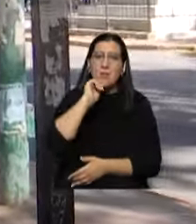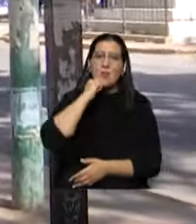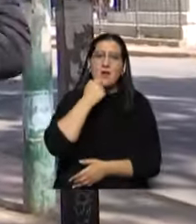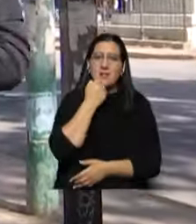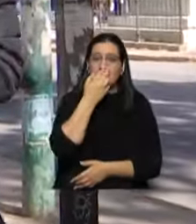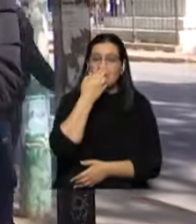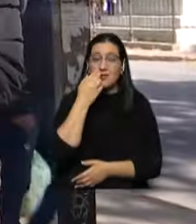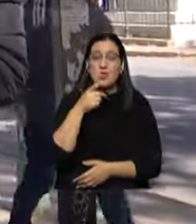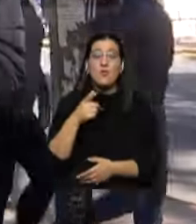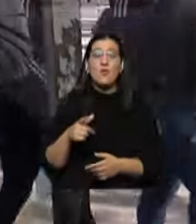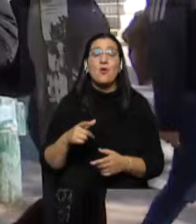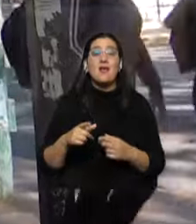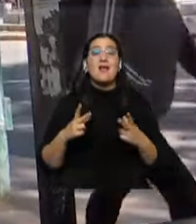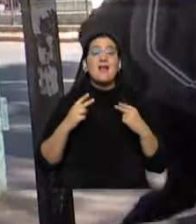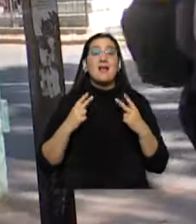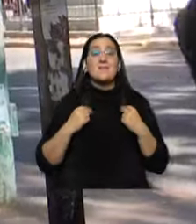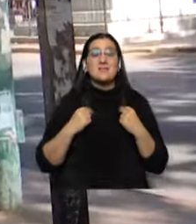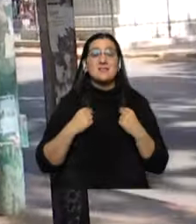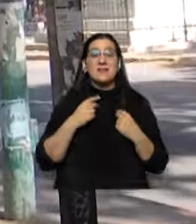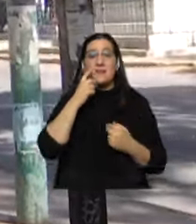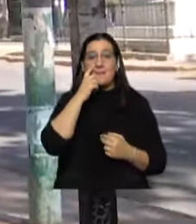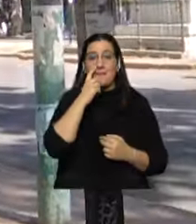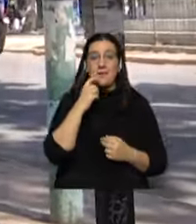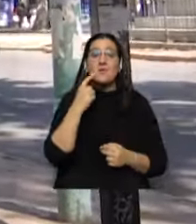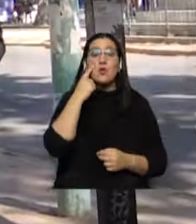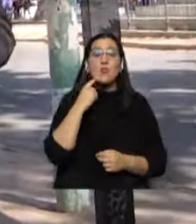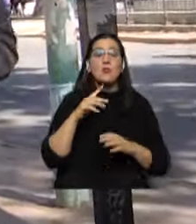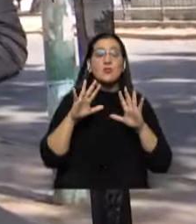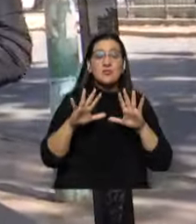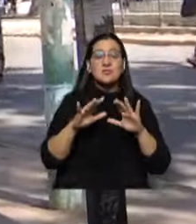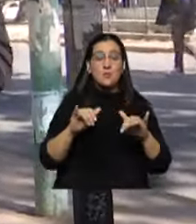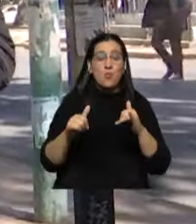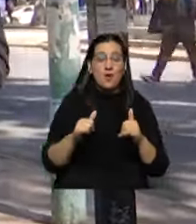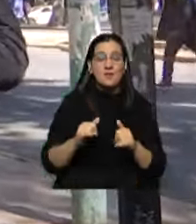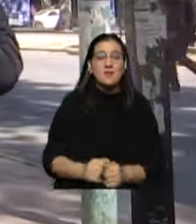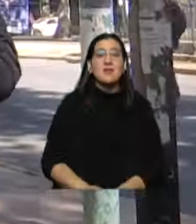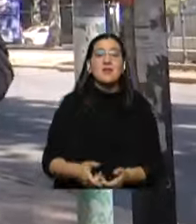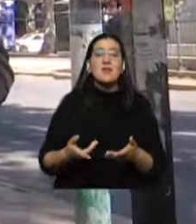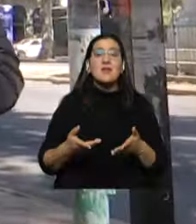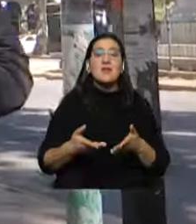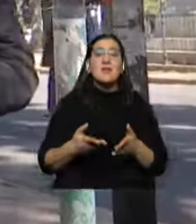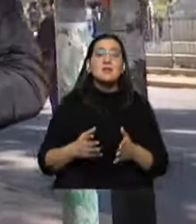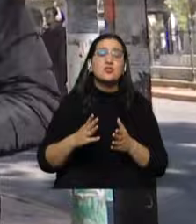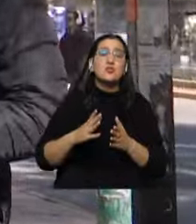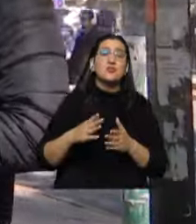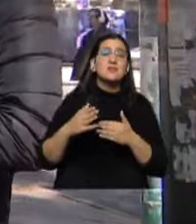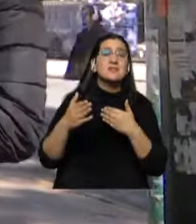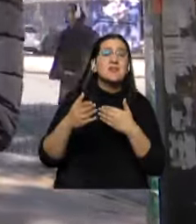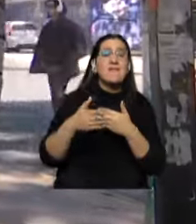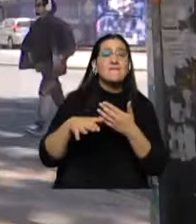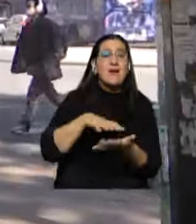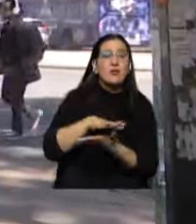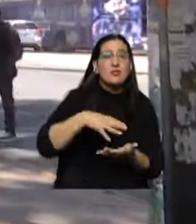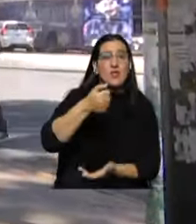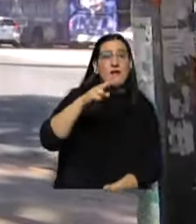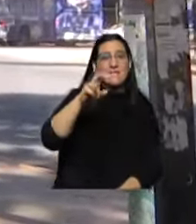la camisa de quien tengo aquí al lado, que fue número 10 de las inferiores de Lanús, no llegó a primera, nació arriba de un cine en el barrio de Avellaneda, pero bueno,